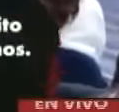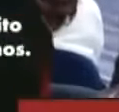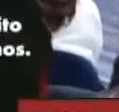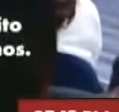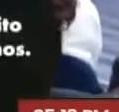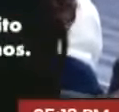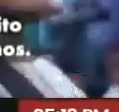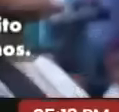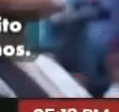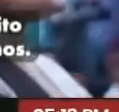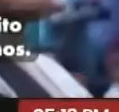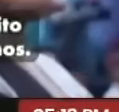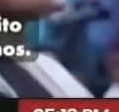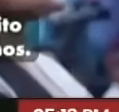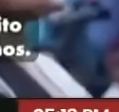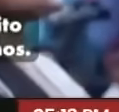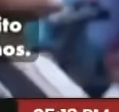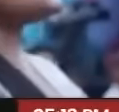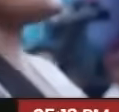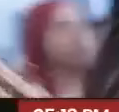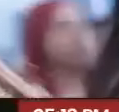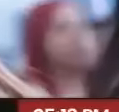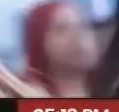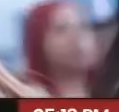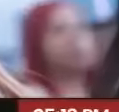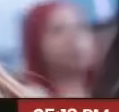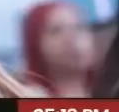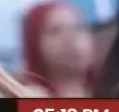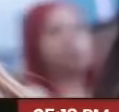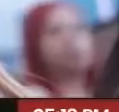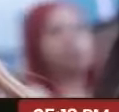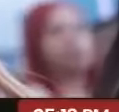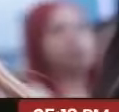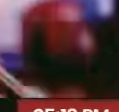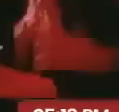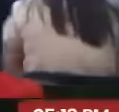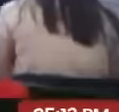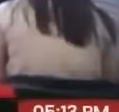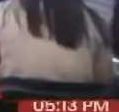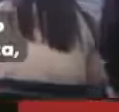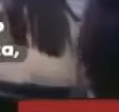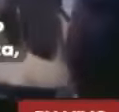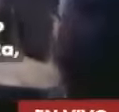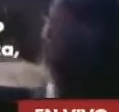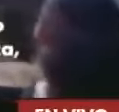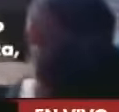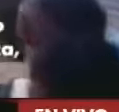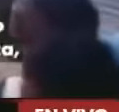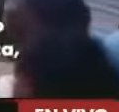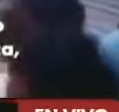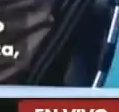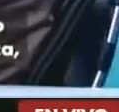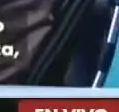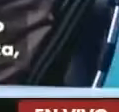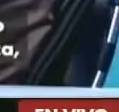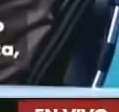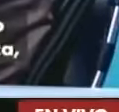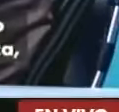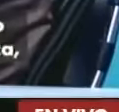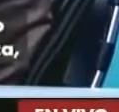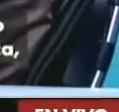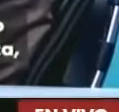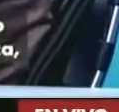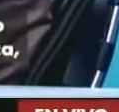más de recursos, haciendo mucho con menos. La gran misión Venezuela Bella. Poco a poco tenemos que ir